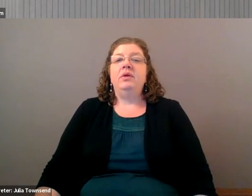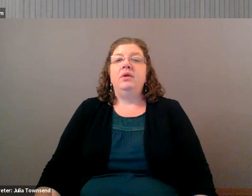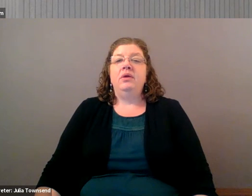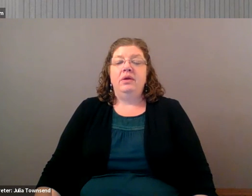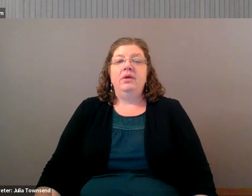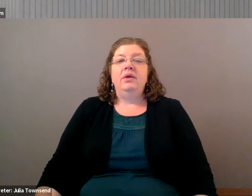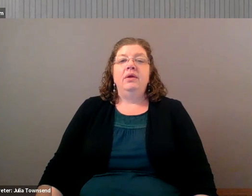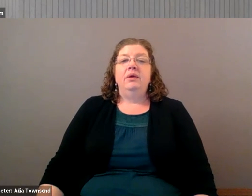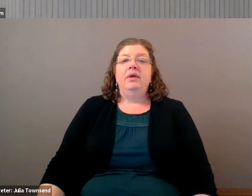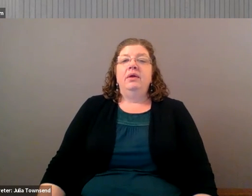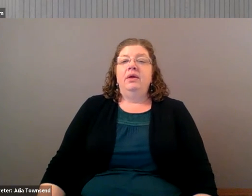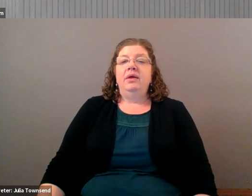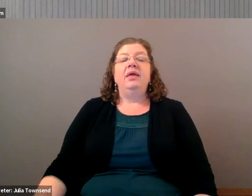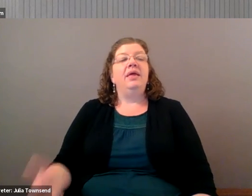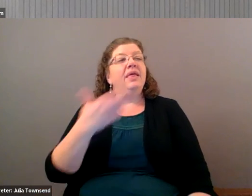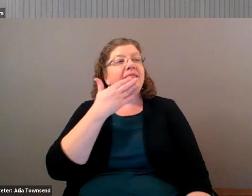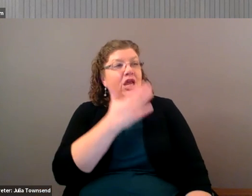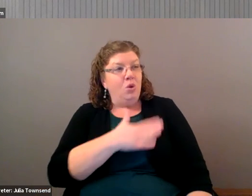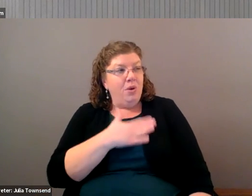Gracias, señora Álvarez.